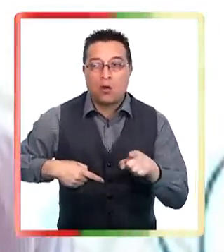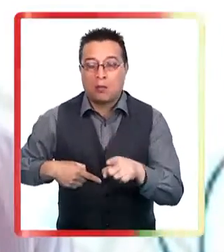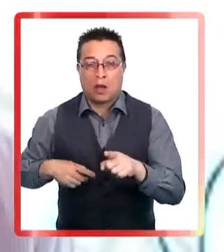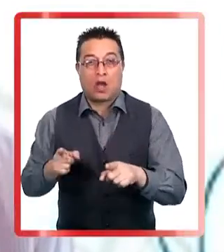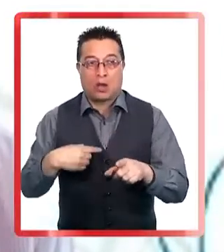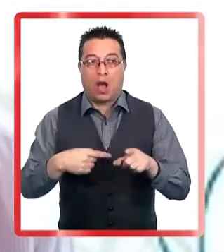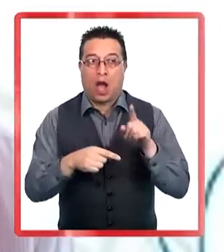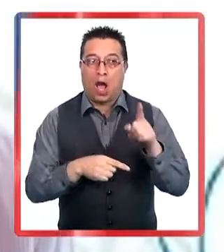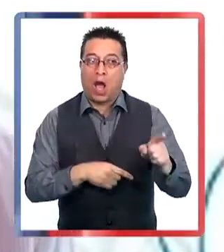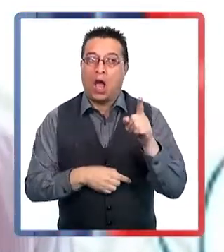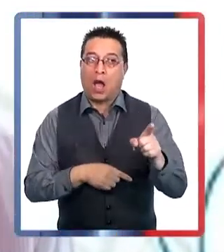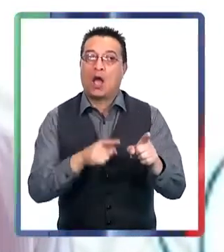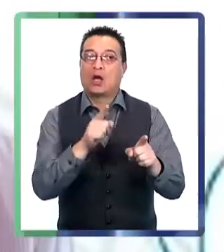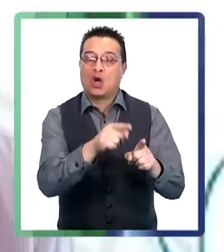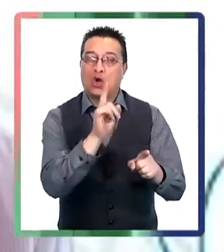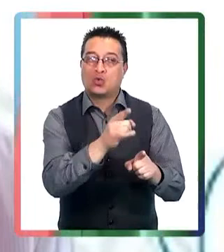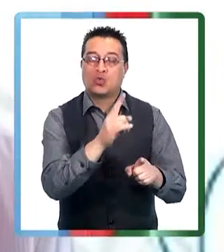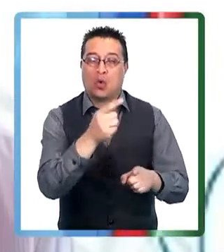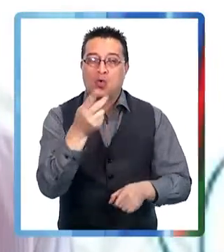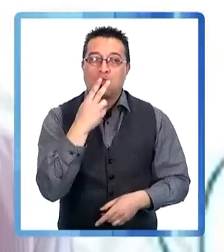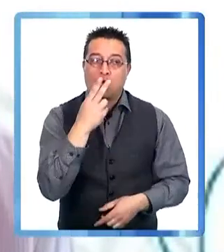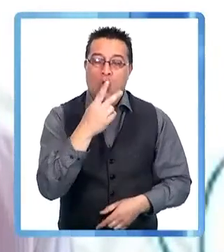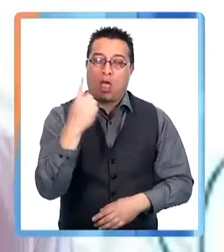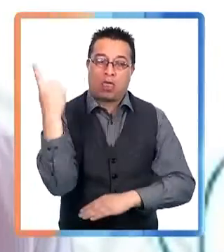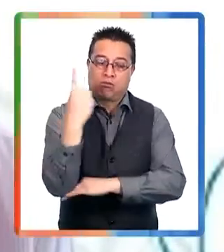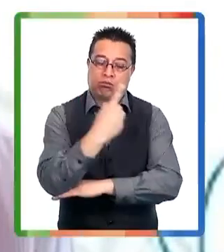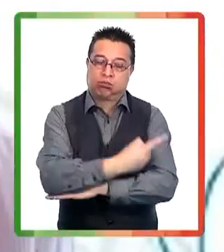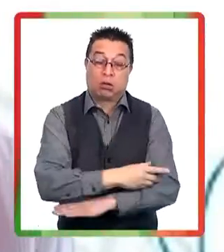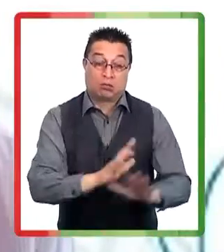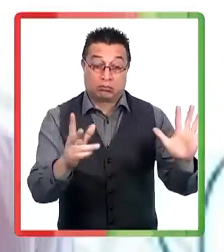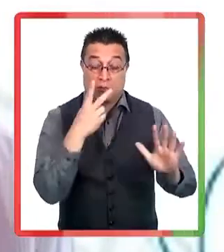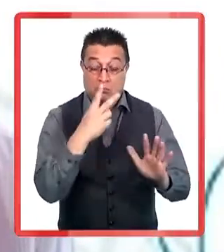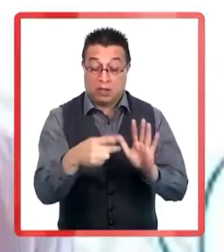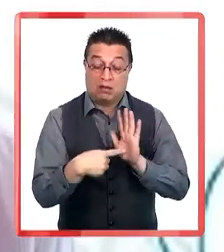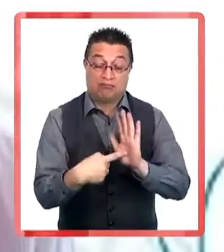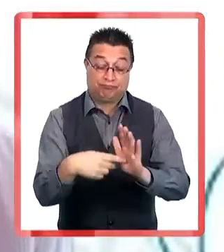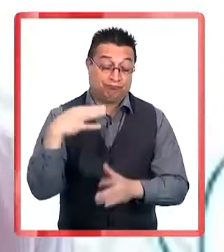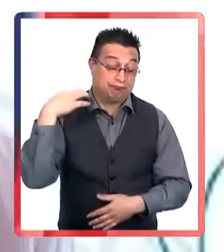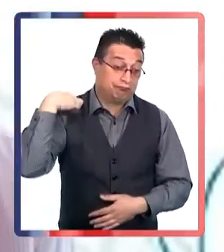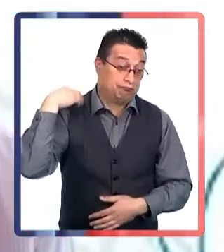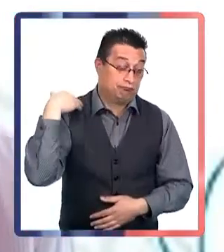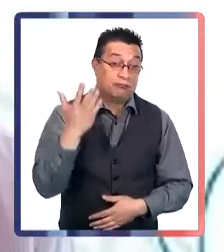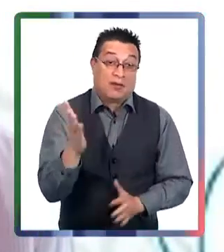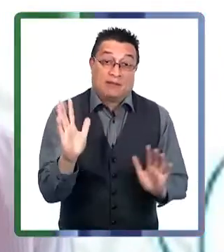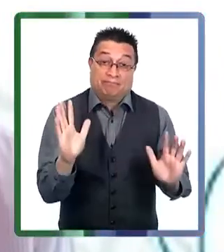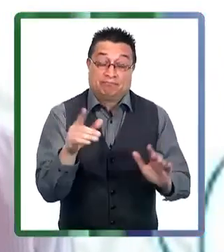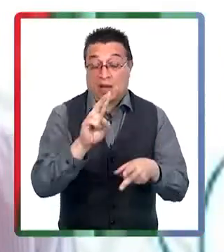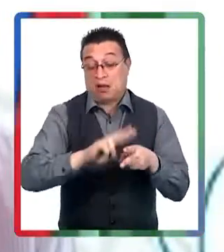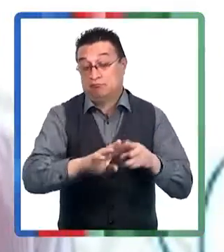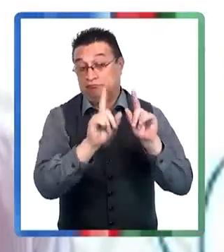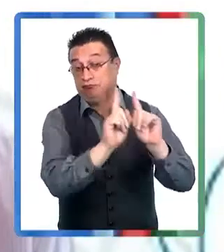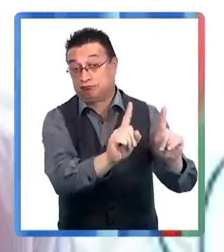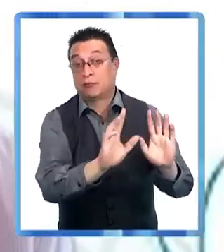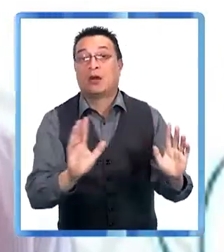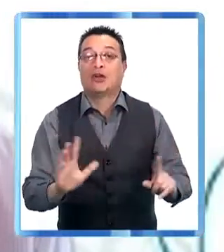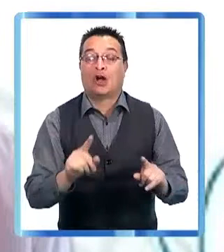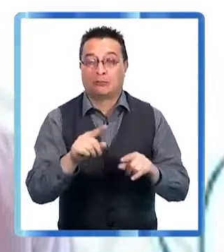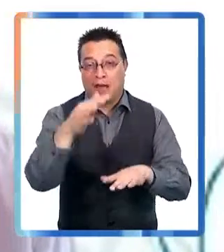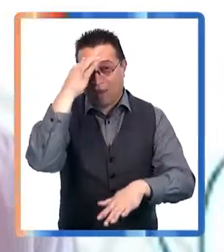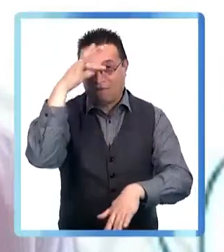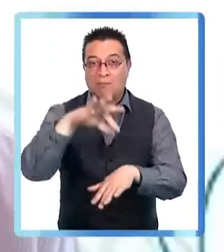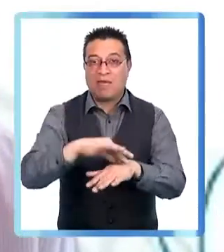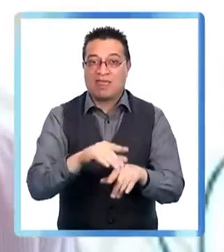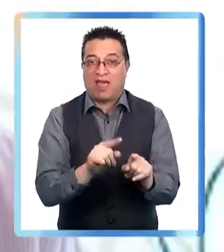sea, señalarle con el dedo, usted fumó toda la vida y mire lo que tiene, ahora arrégleselas. No se trata de eso, si es